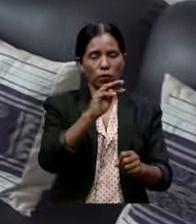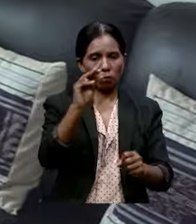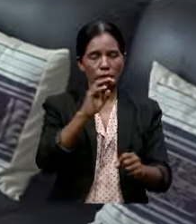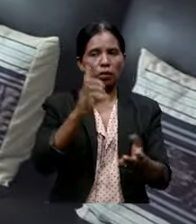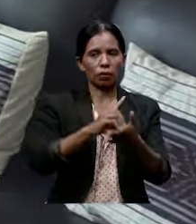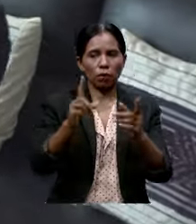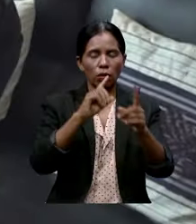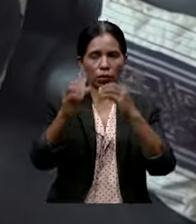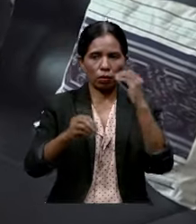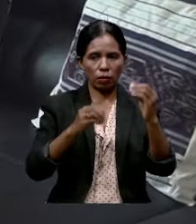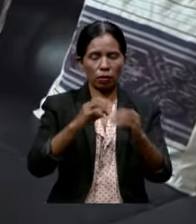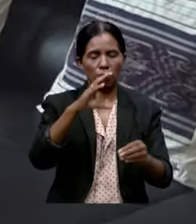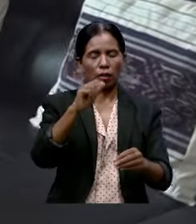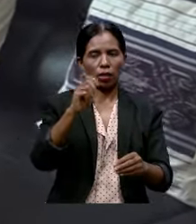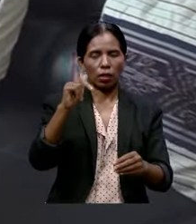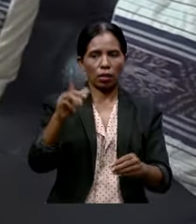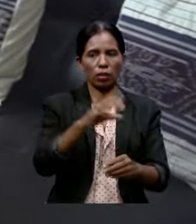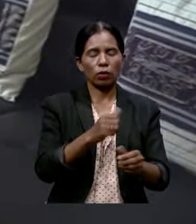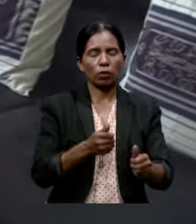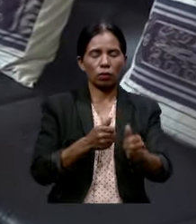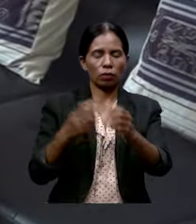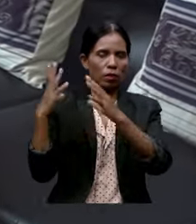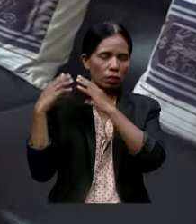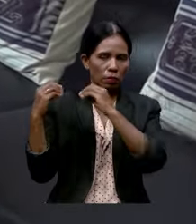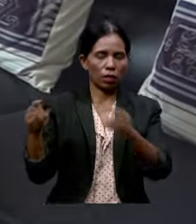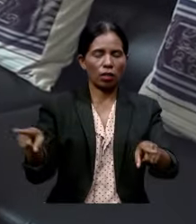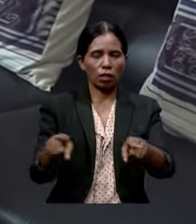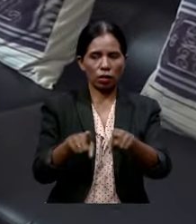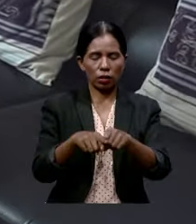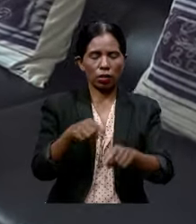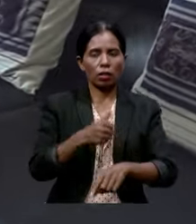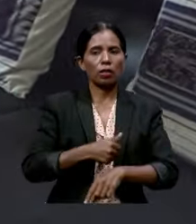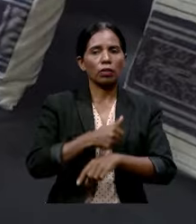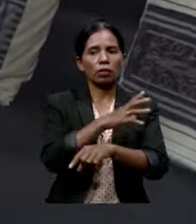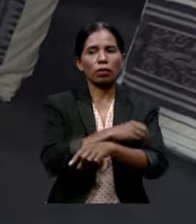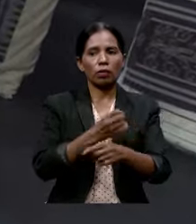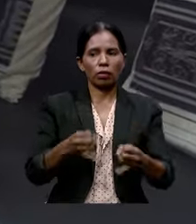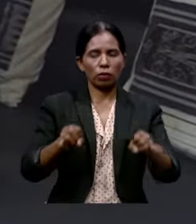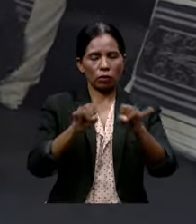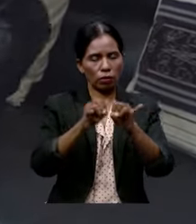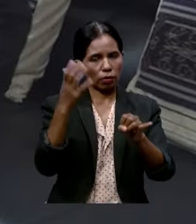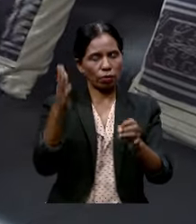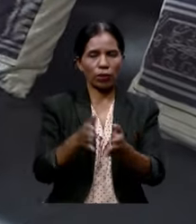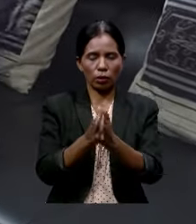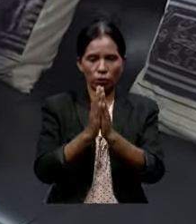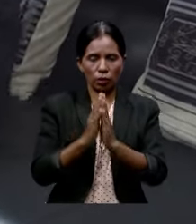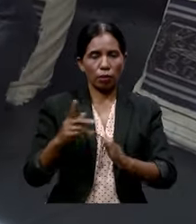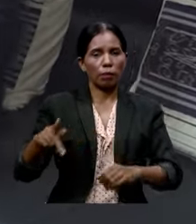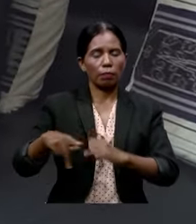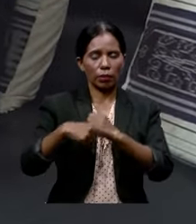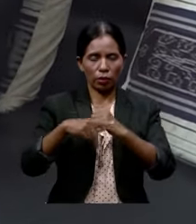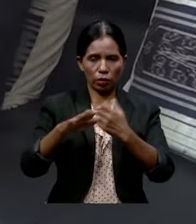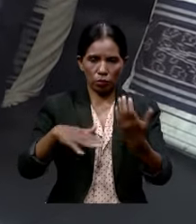conaba situación kak bazia bania experiencia durante asumiknar no dar adjunto e institución refere. Nia husu ba bangkada sira atu